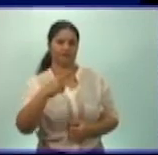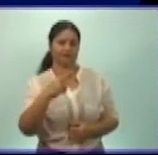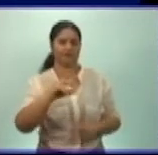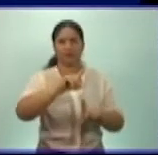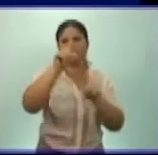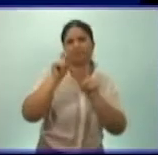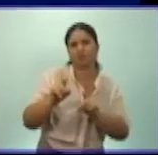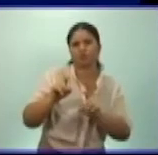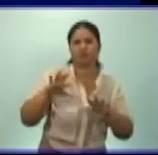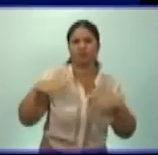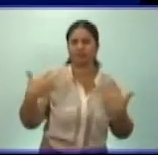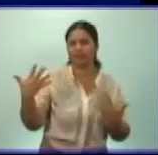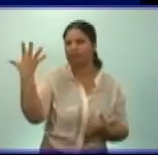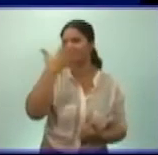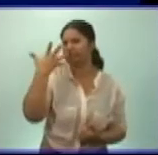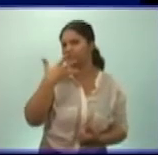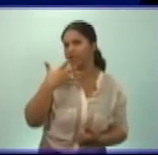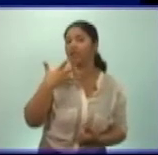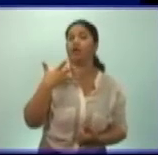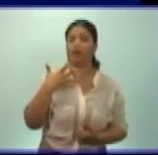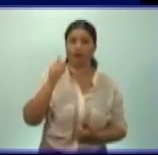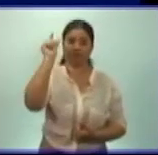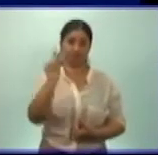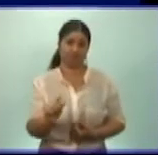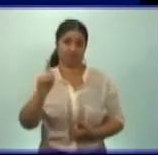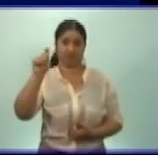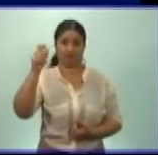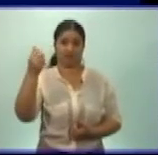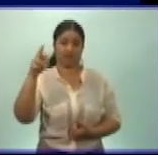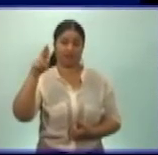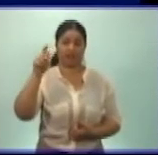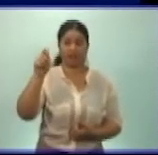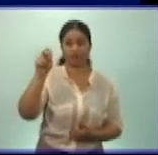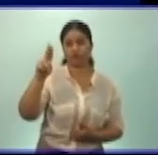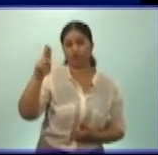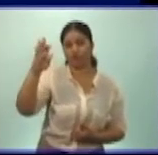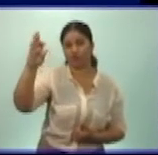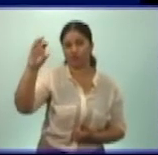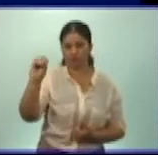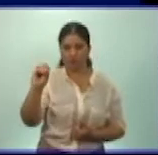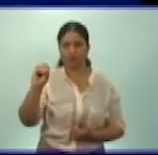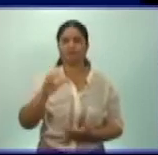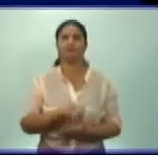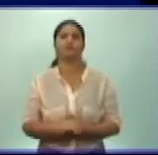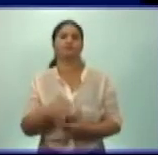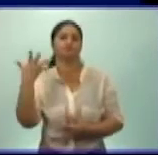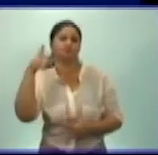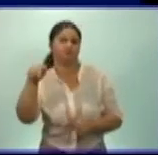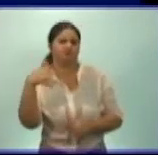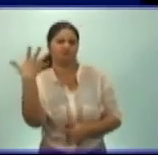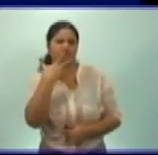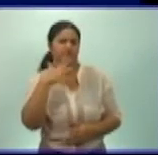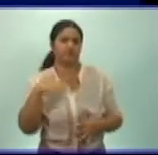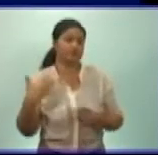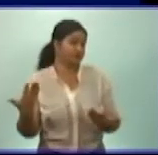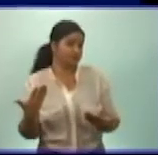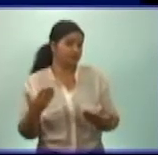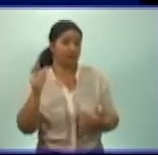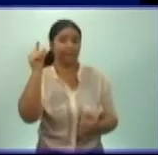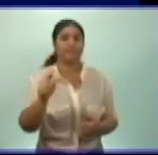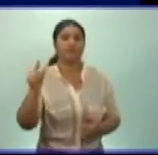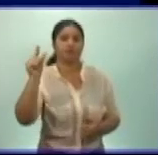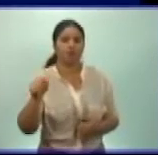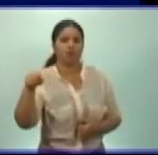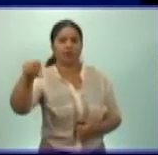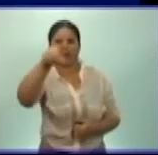Tartufo? ¿Cómo son los personajes creados por Molière? ¿Cuál fue el interés de Molière al crear esta